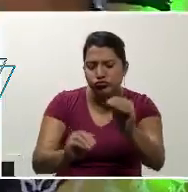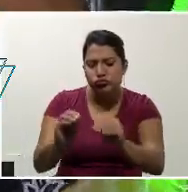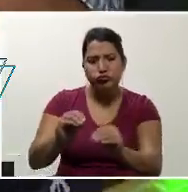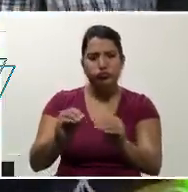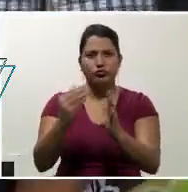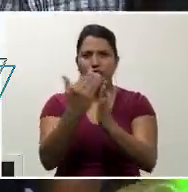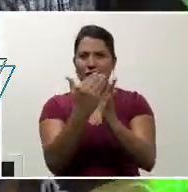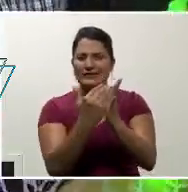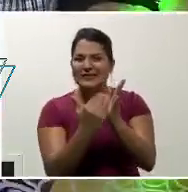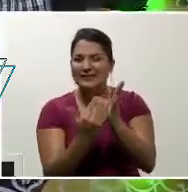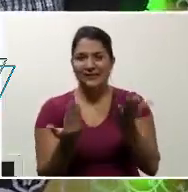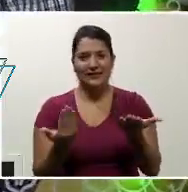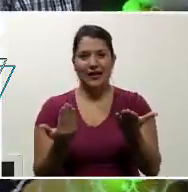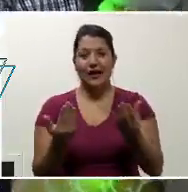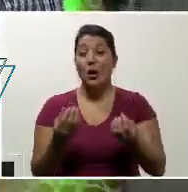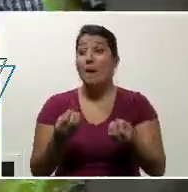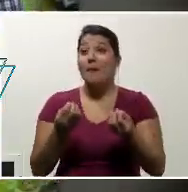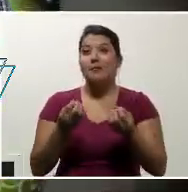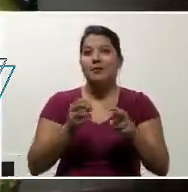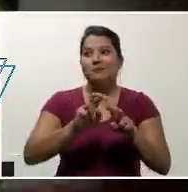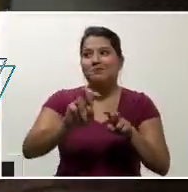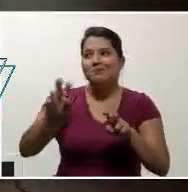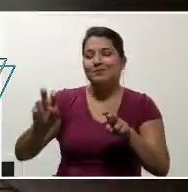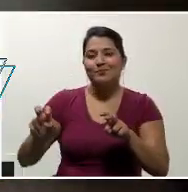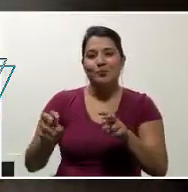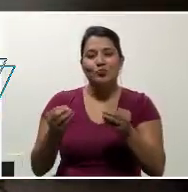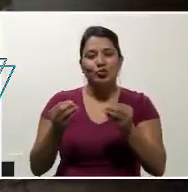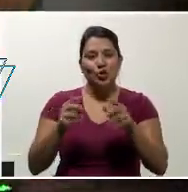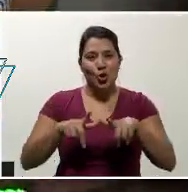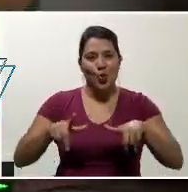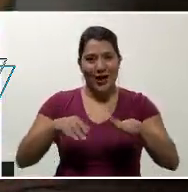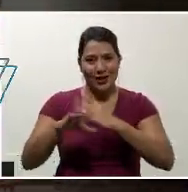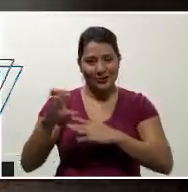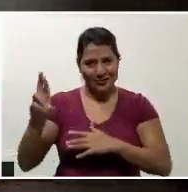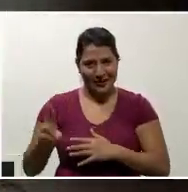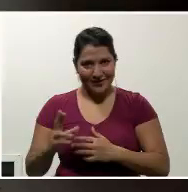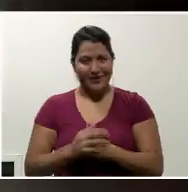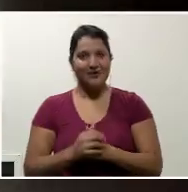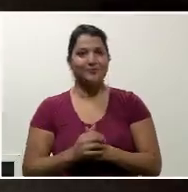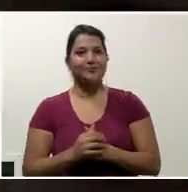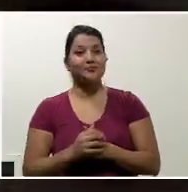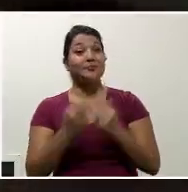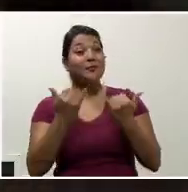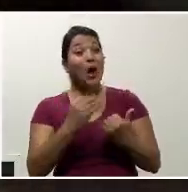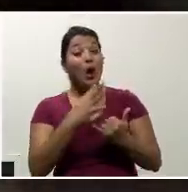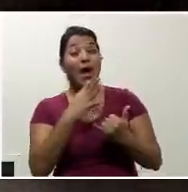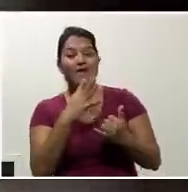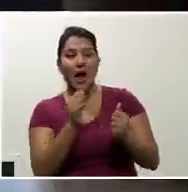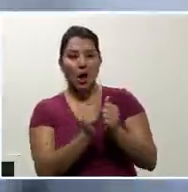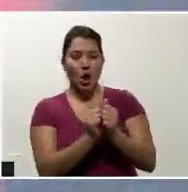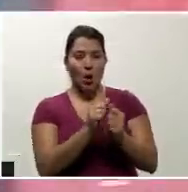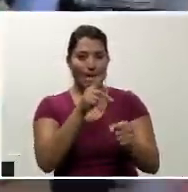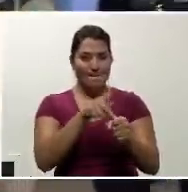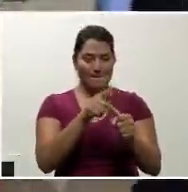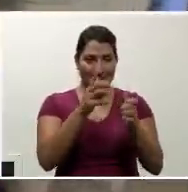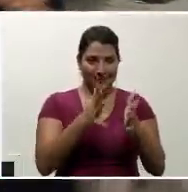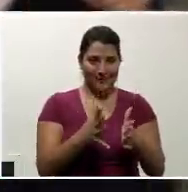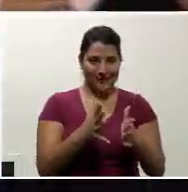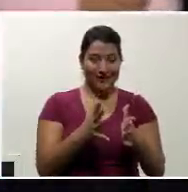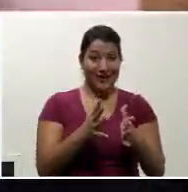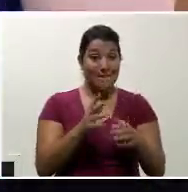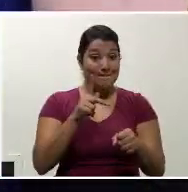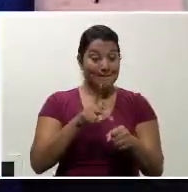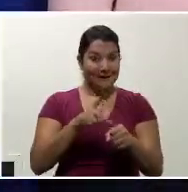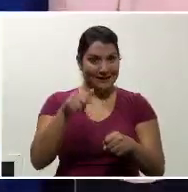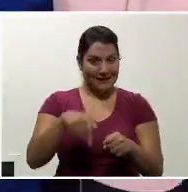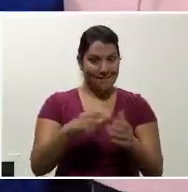poquito vamos a pasar por muchísimos lugares de Costa Rica. Vamos a hablar con algunos de los participantes acá de este reality